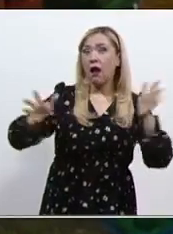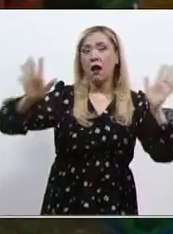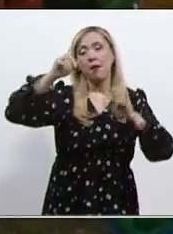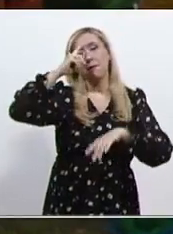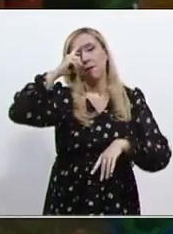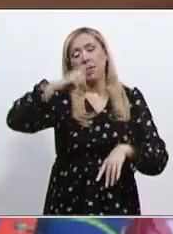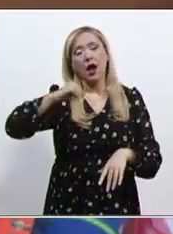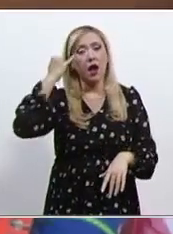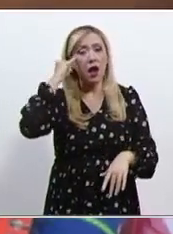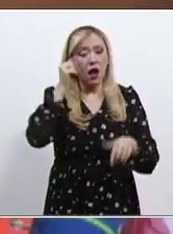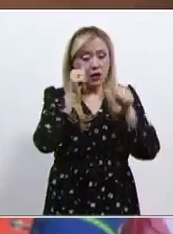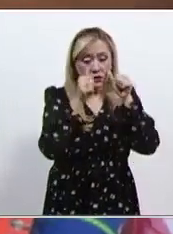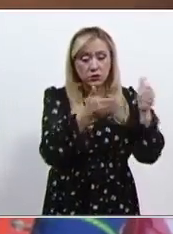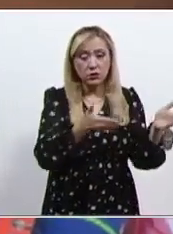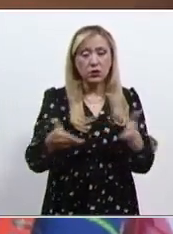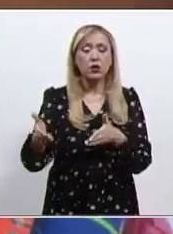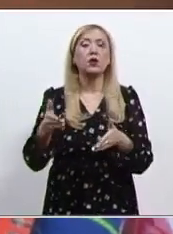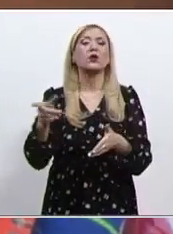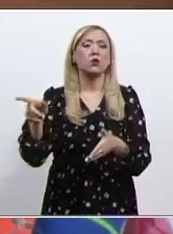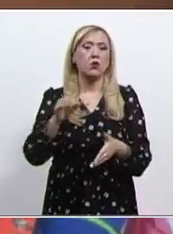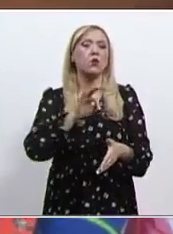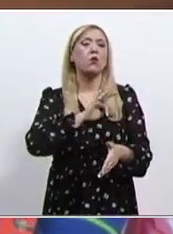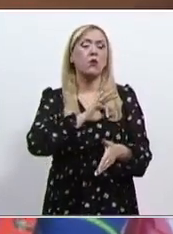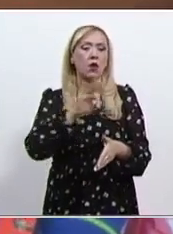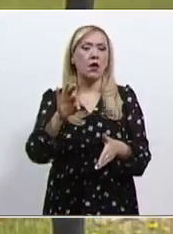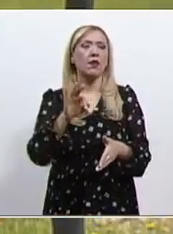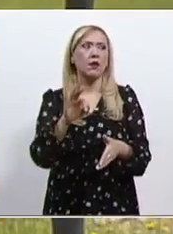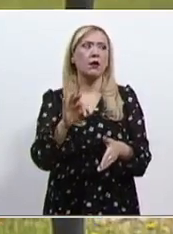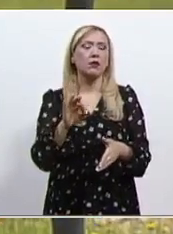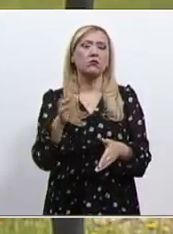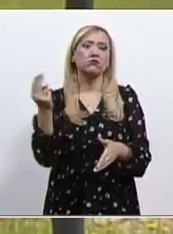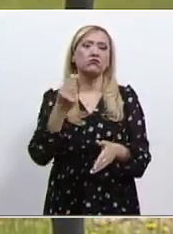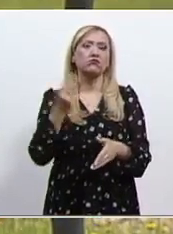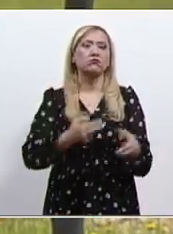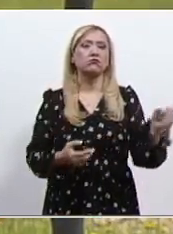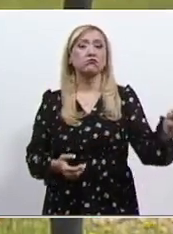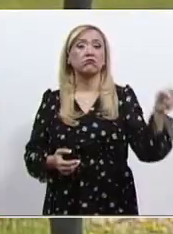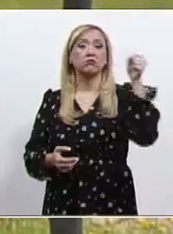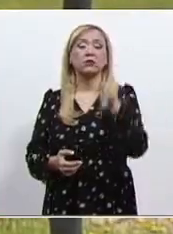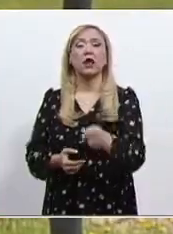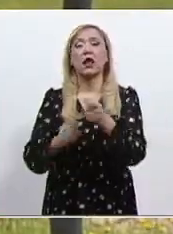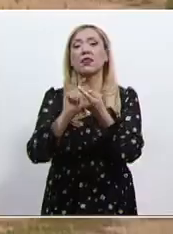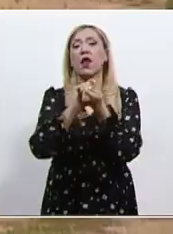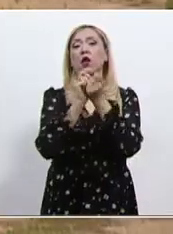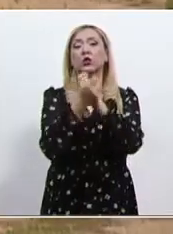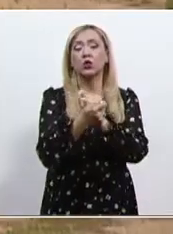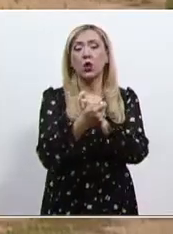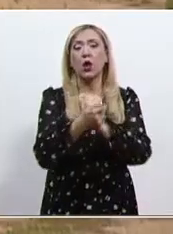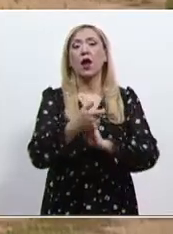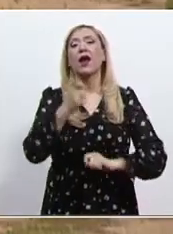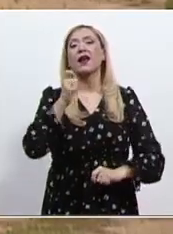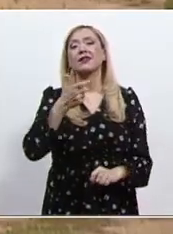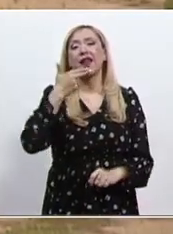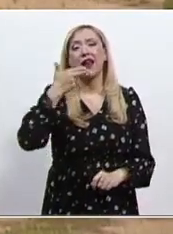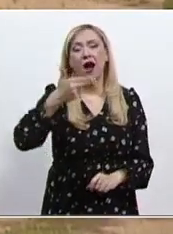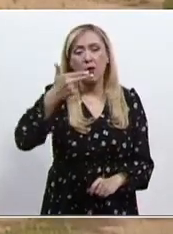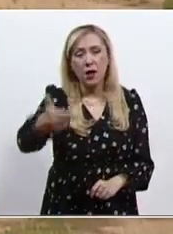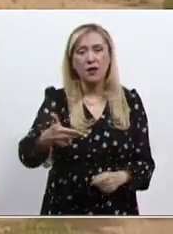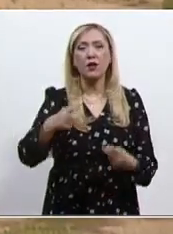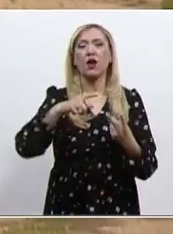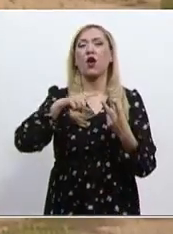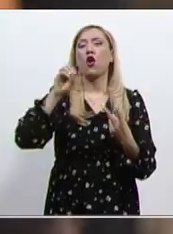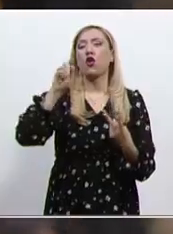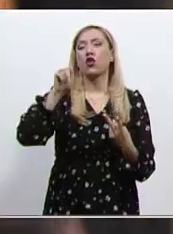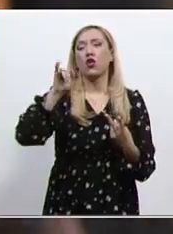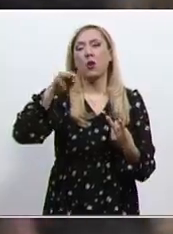a población indígena deberían garantizar la asistencia de cuando menos un traductor de las lenguas náhuatl ñañu otomí tepehua teneq